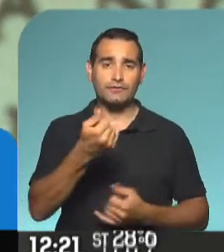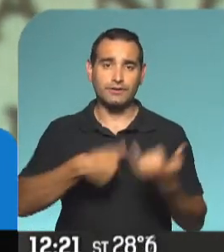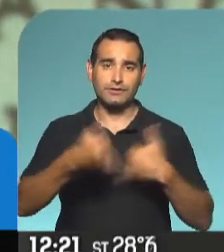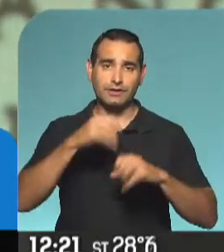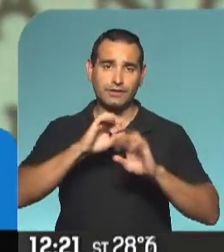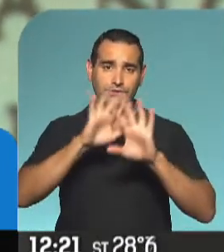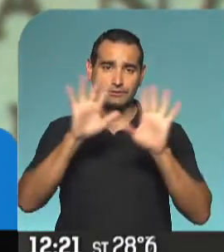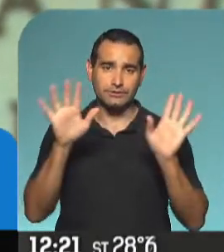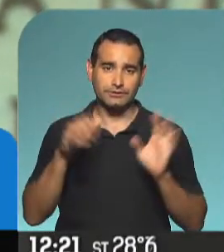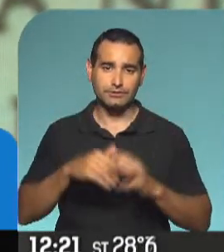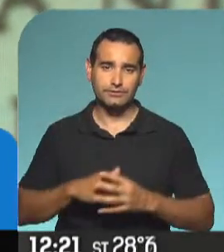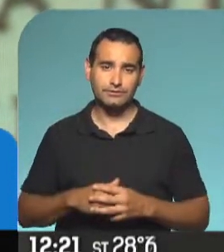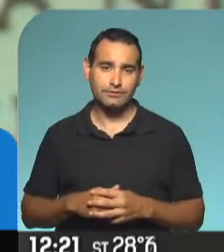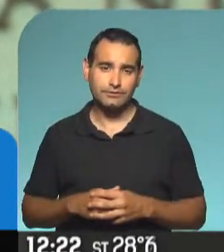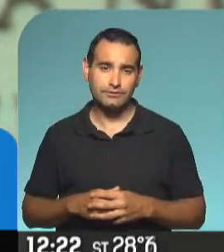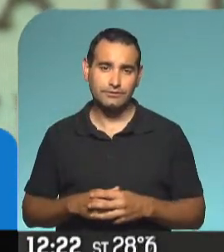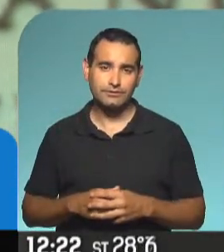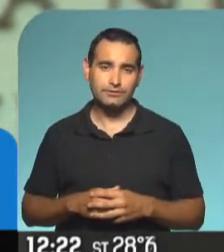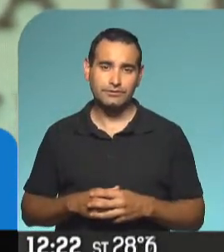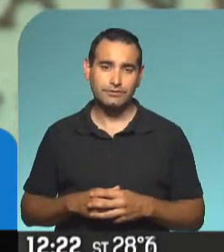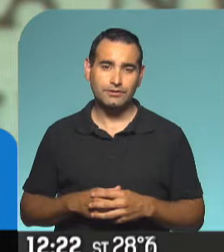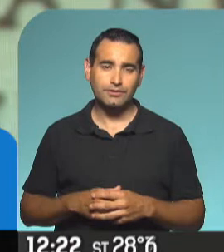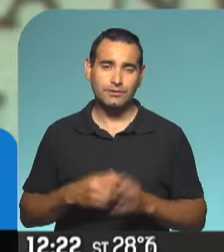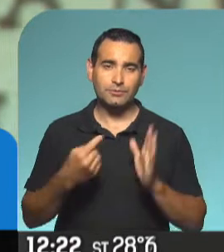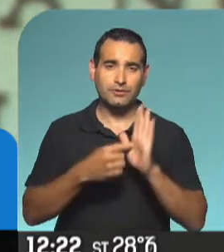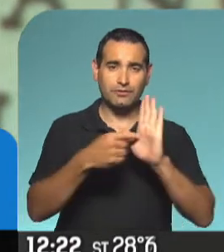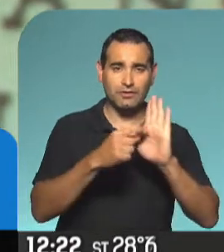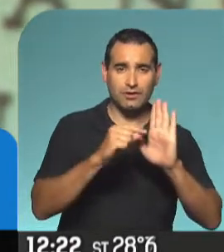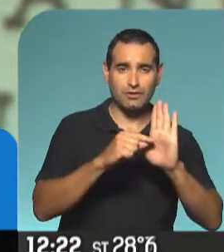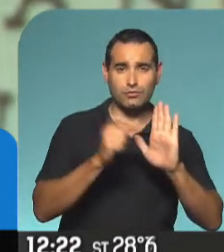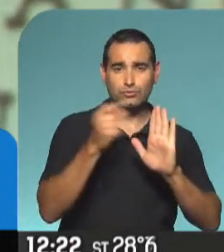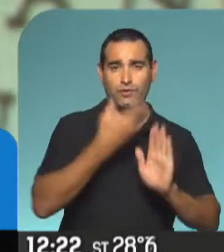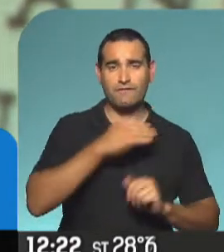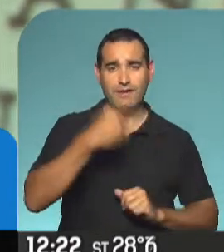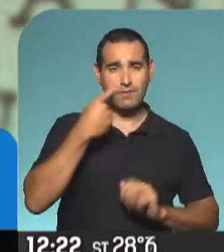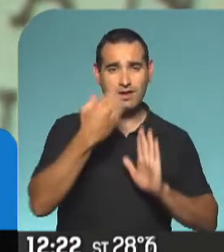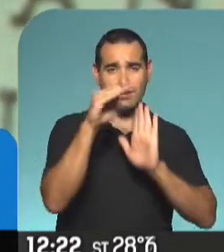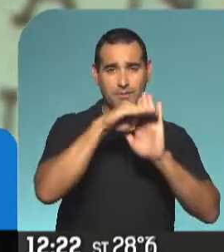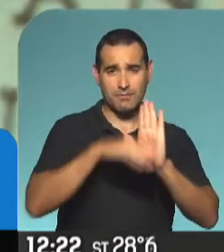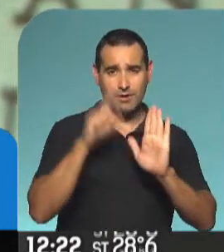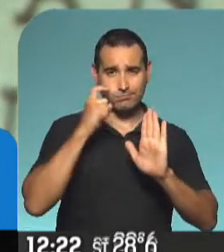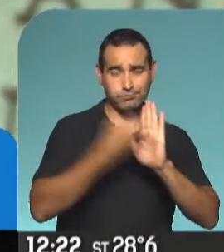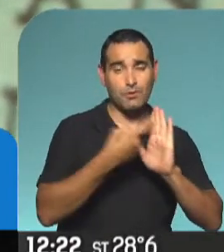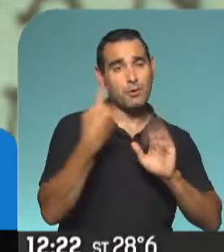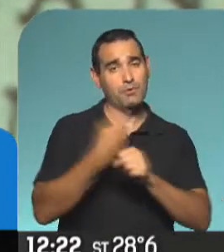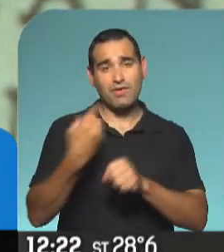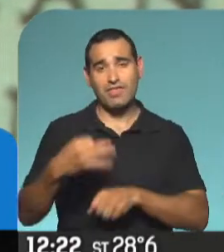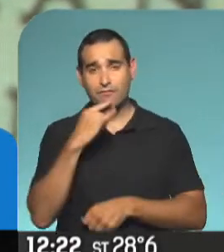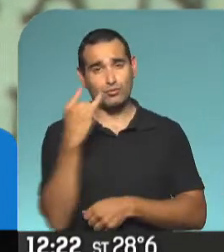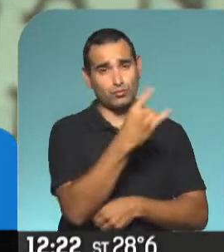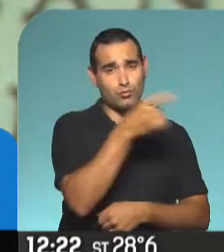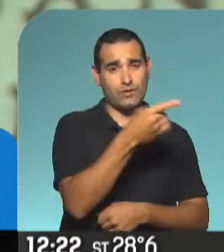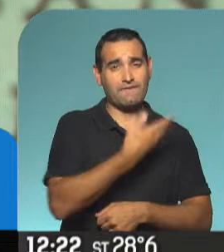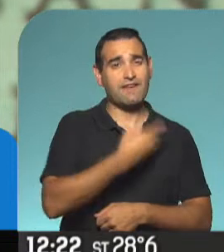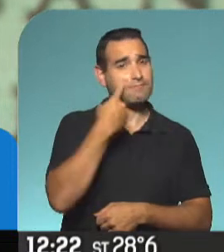doctora, que en un principio está la violación de los estatutos del fondo, porque el fondo debería haber advertido y en algún